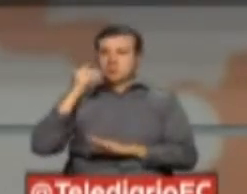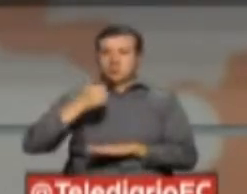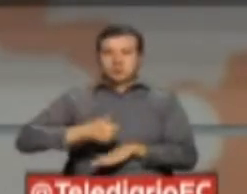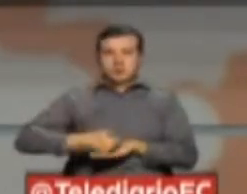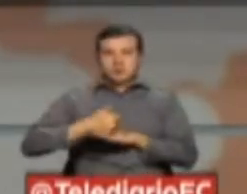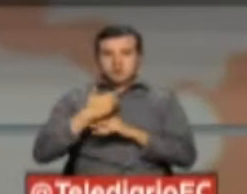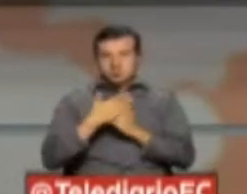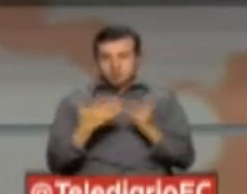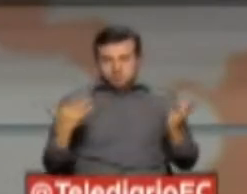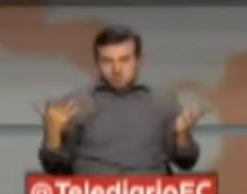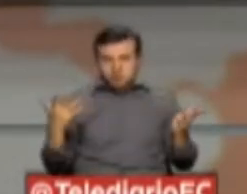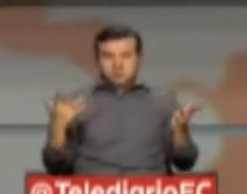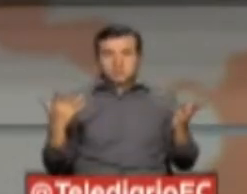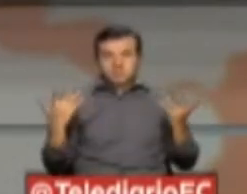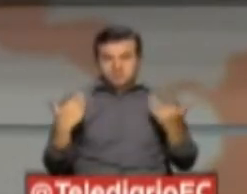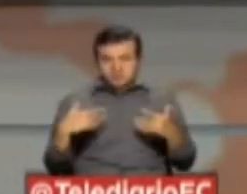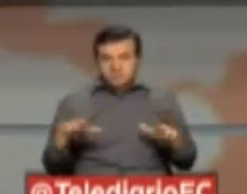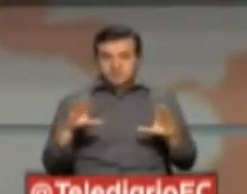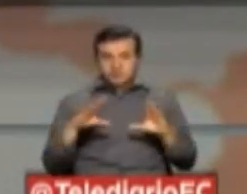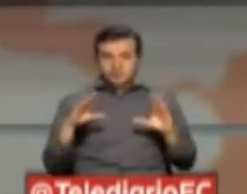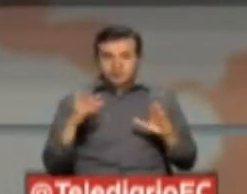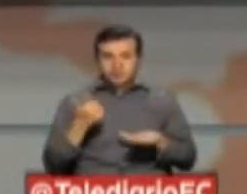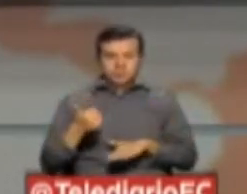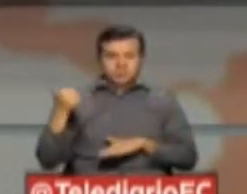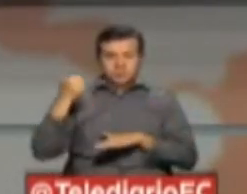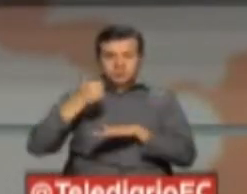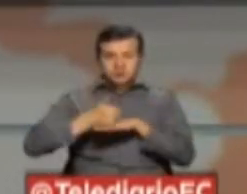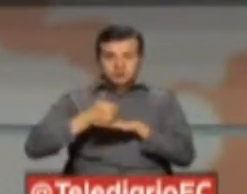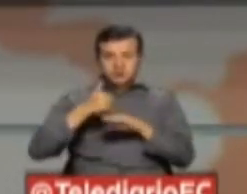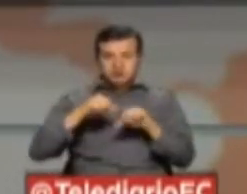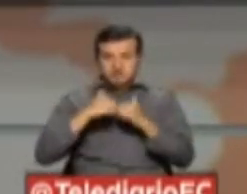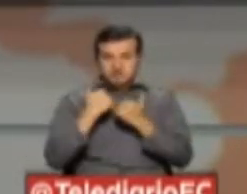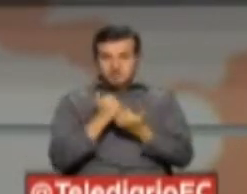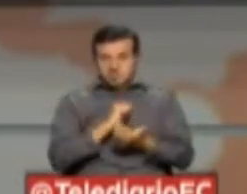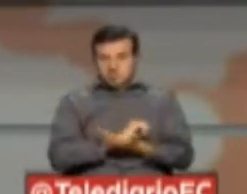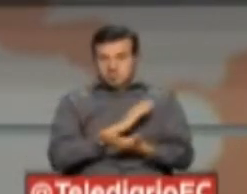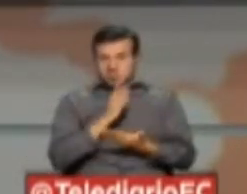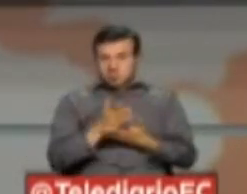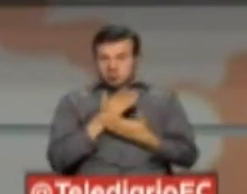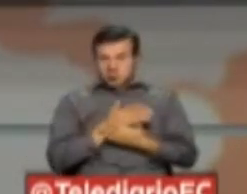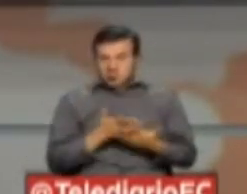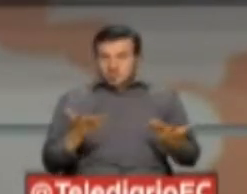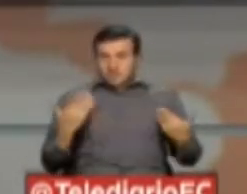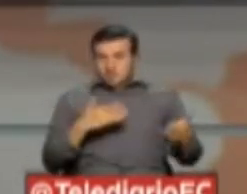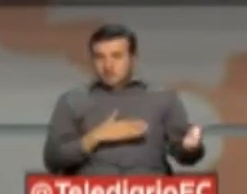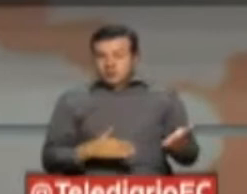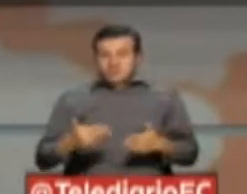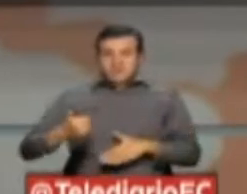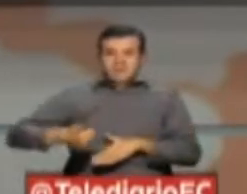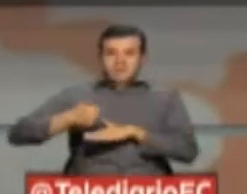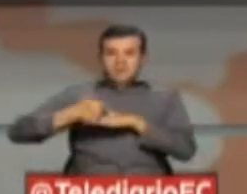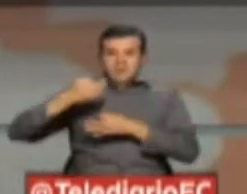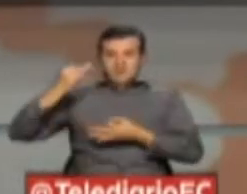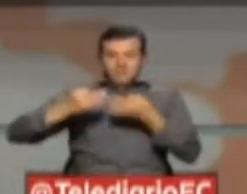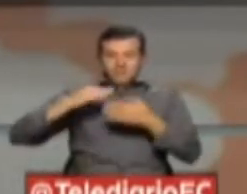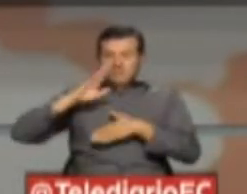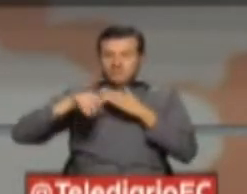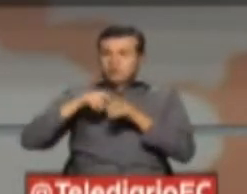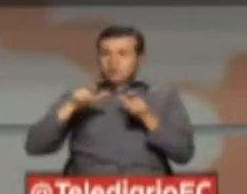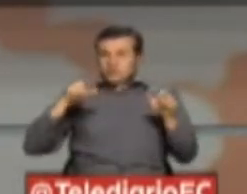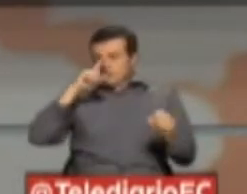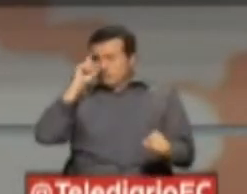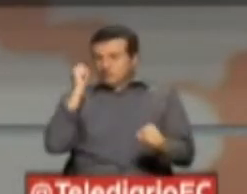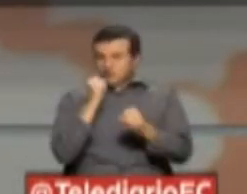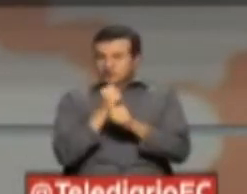ejecutiva del poder legislativo de de poder judicial que todos trabajen al unísono